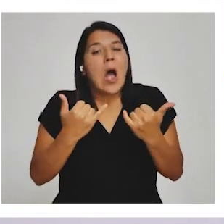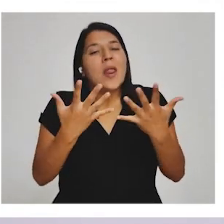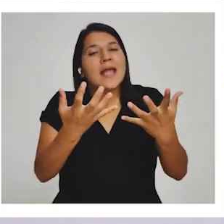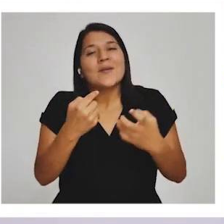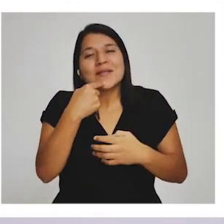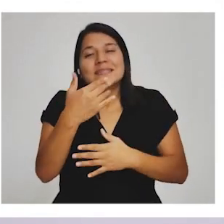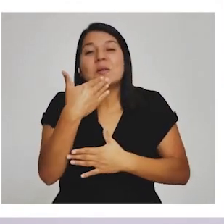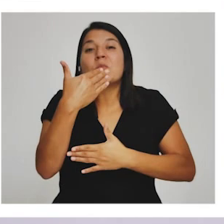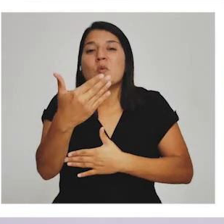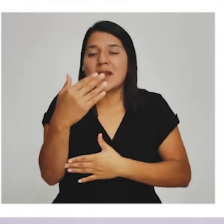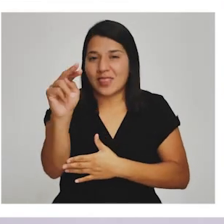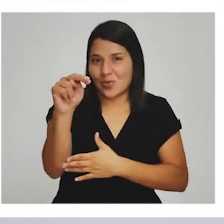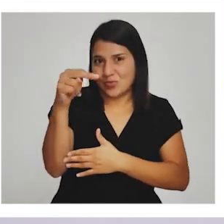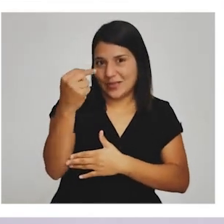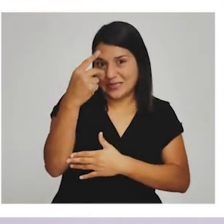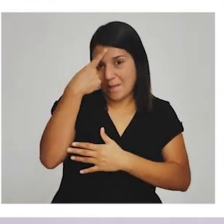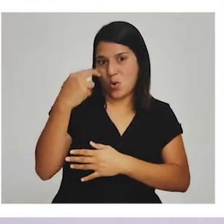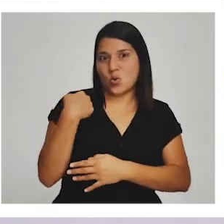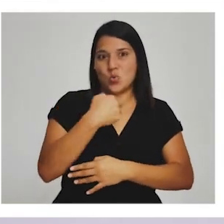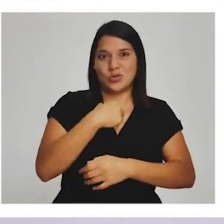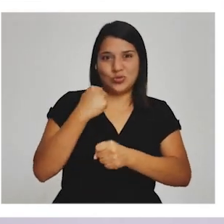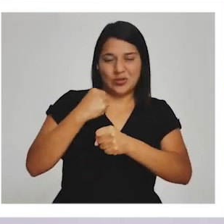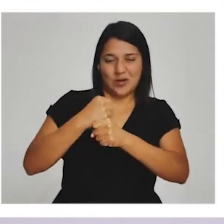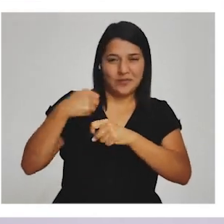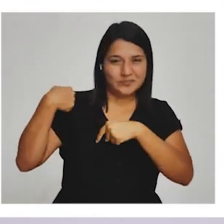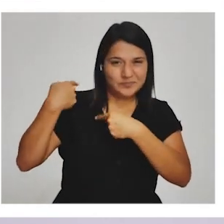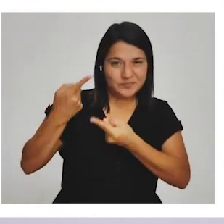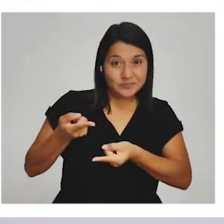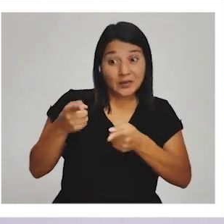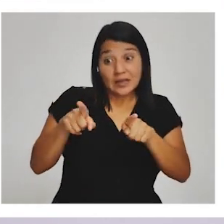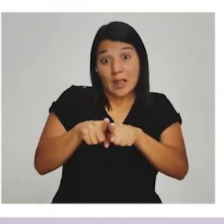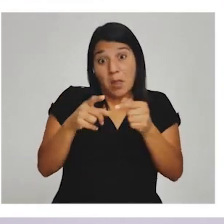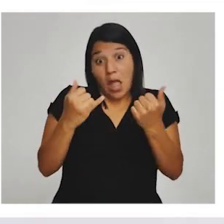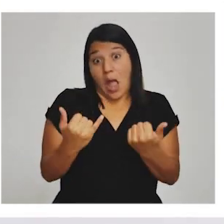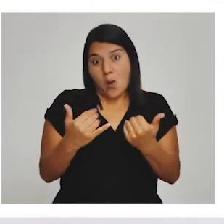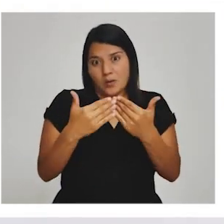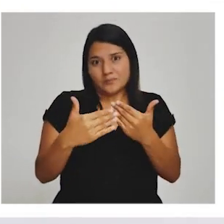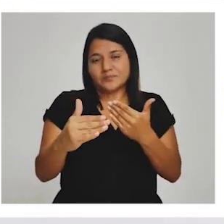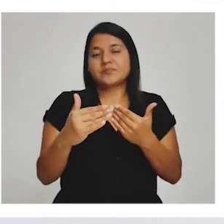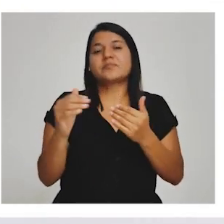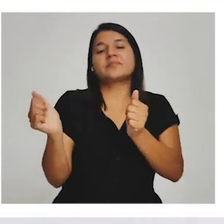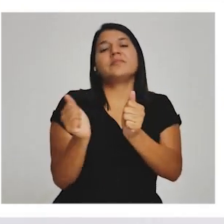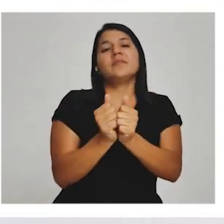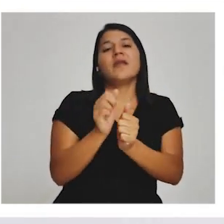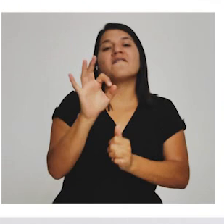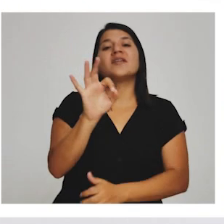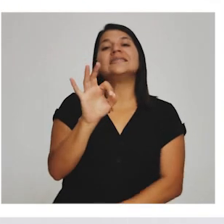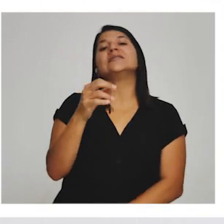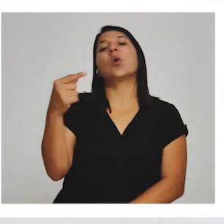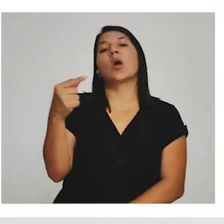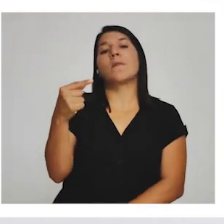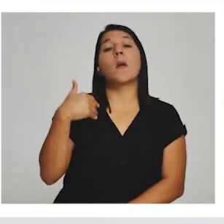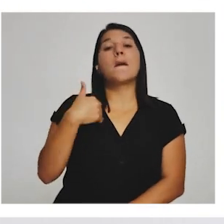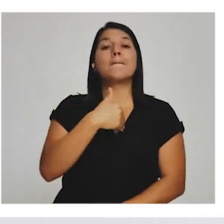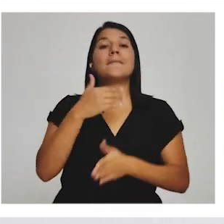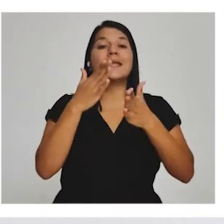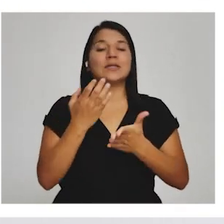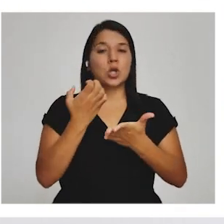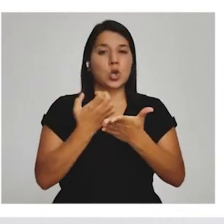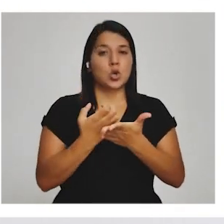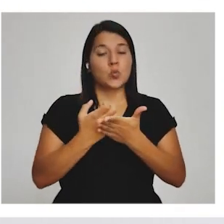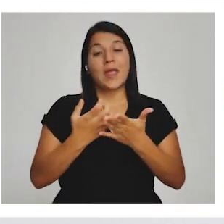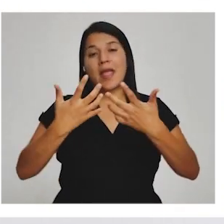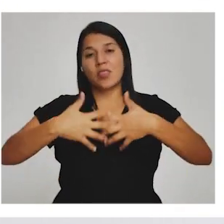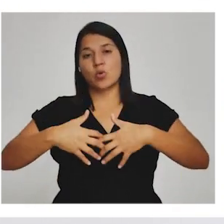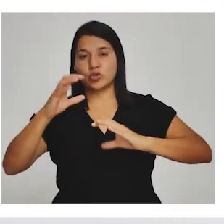y también lo que viene. Para eso está conmigo don Francisco Gamboa, quien es ministro de Economía, Industria y Comercio, quien ya tenemos larga